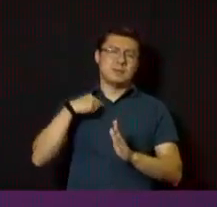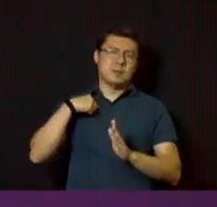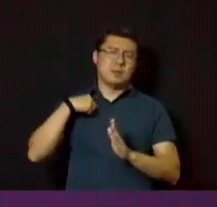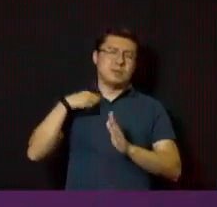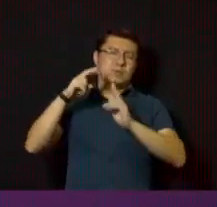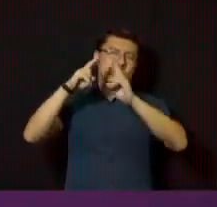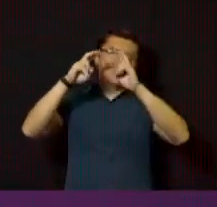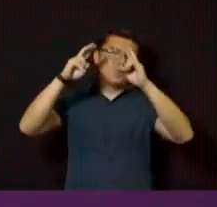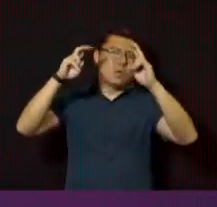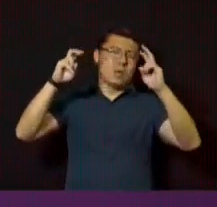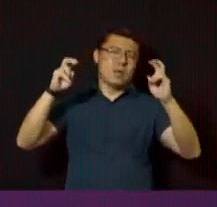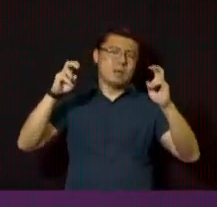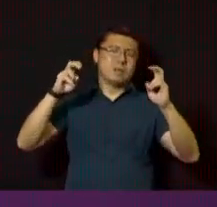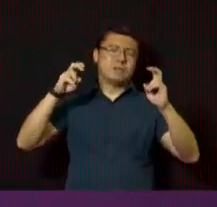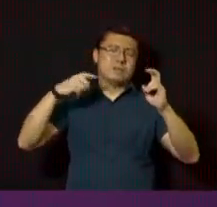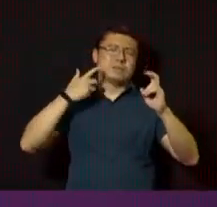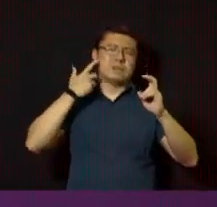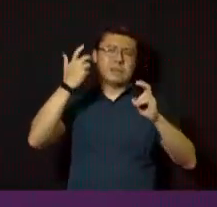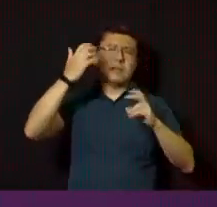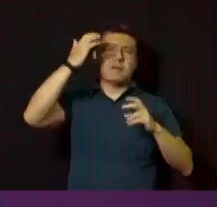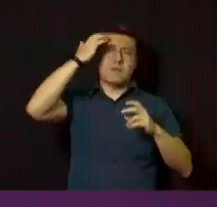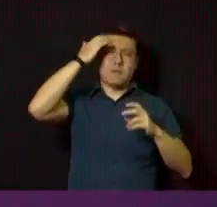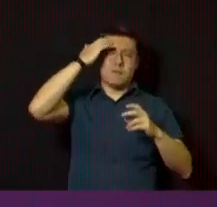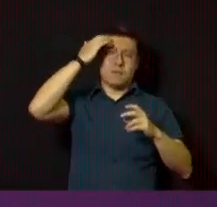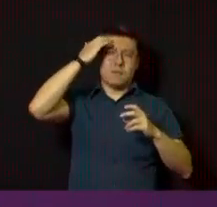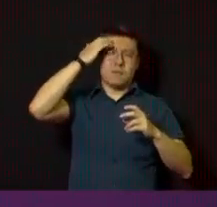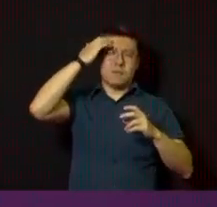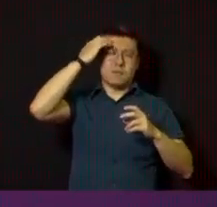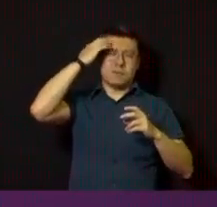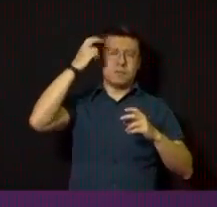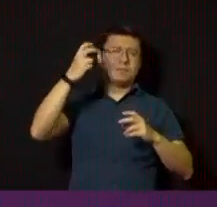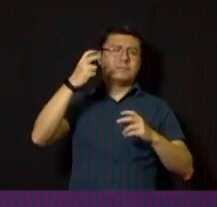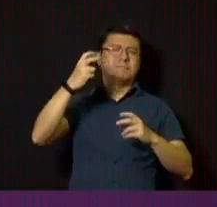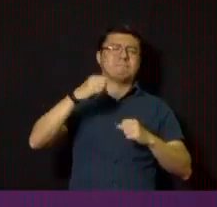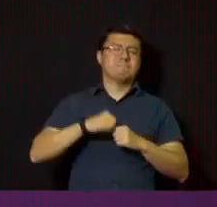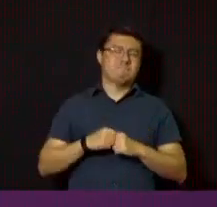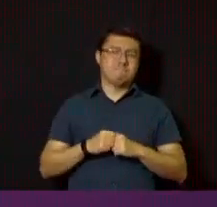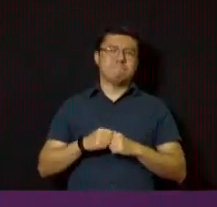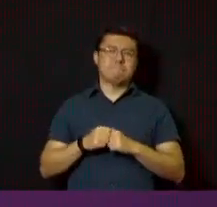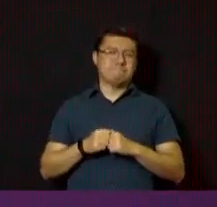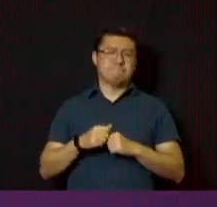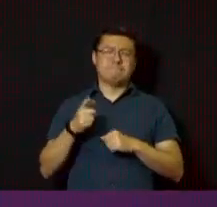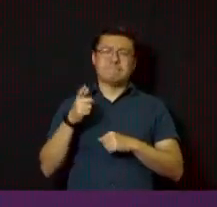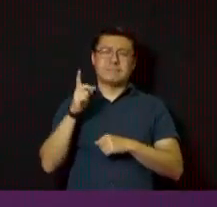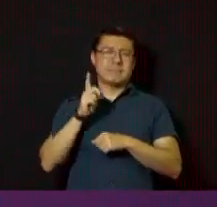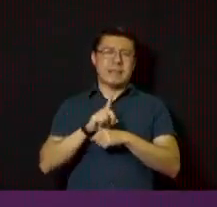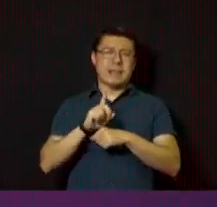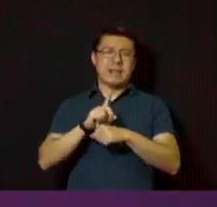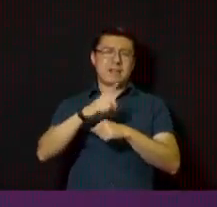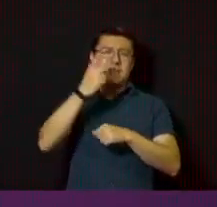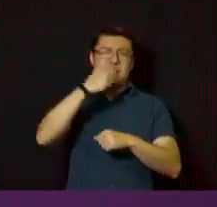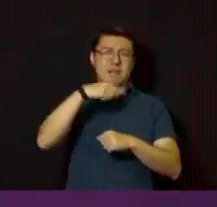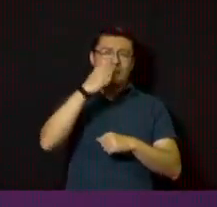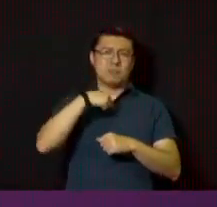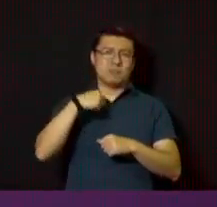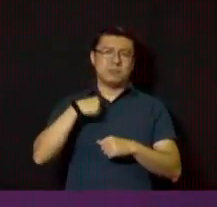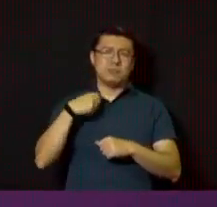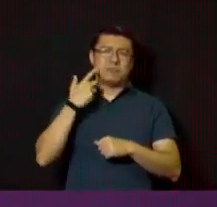los días veía, porque era el único que había, y veía todas las noches a Jorge, era mi sueño de